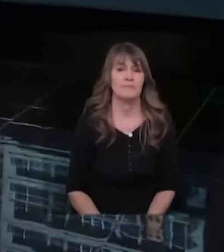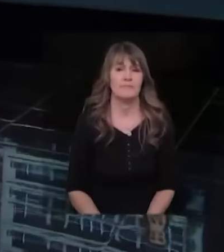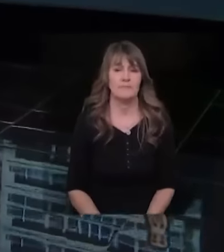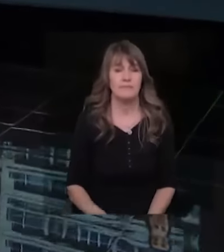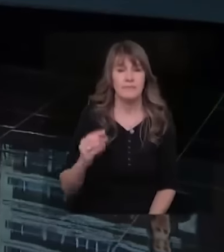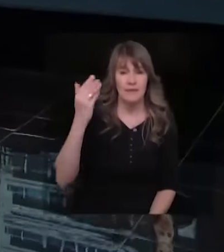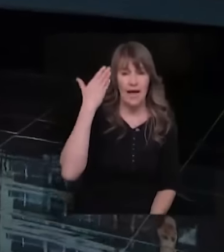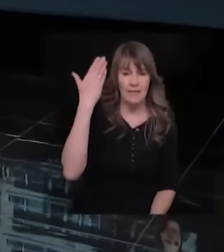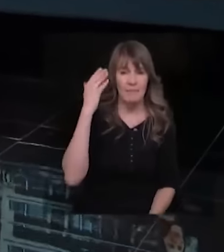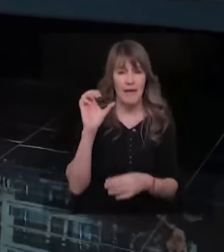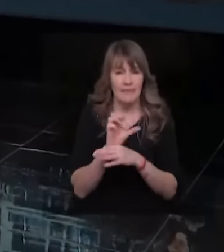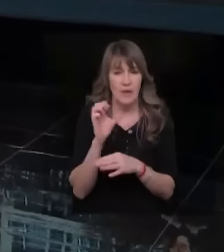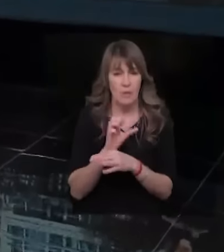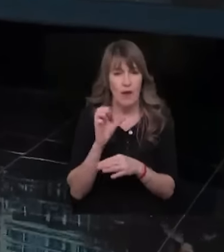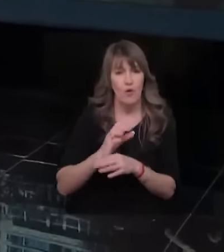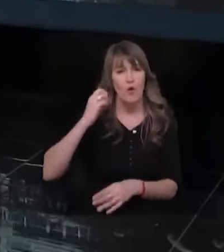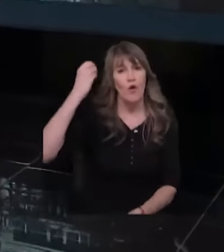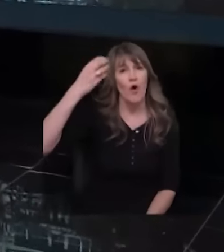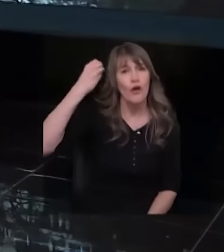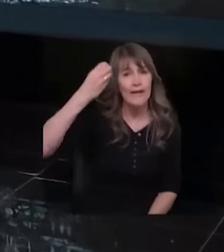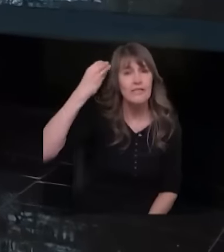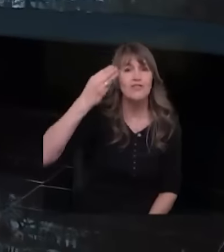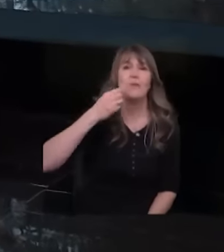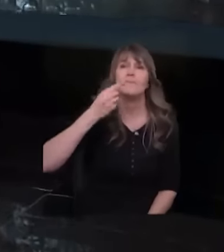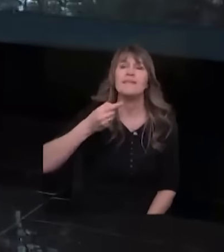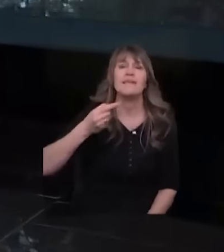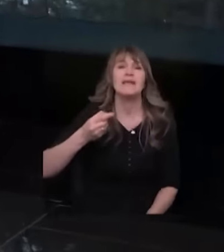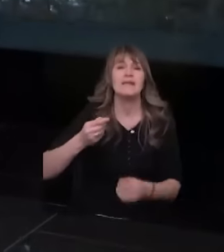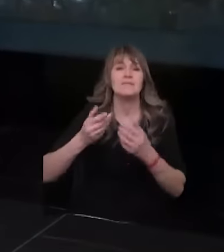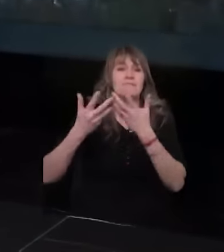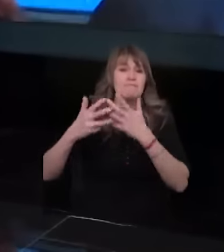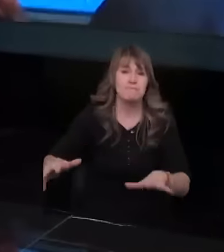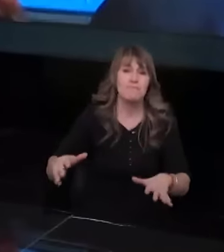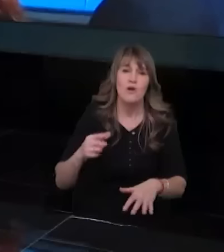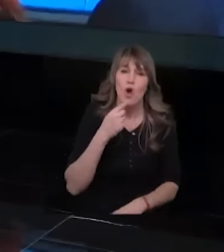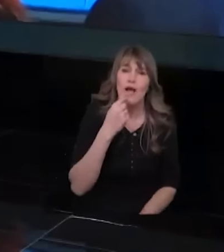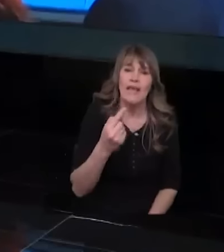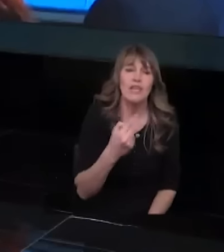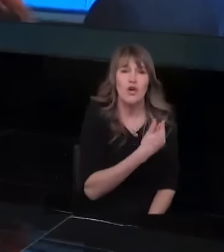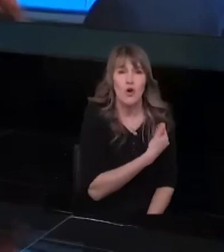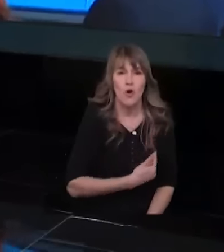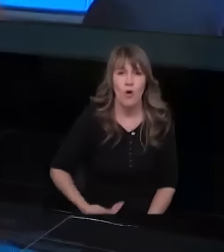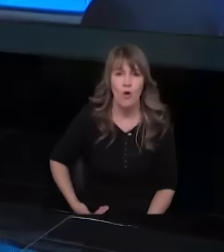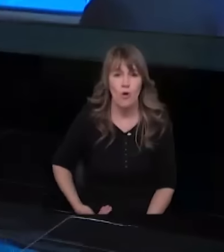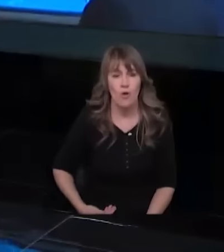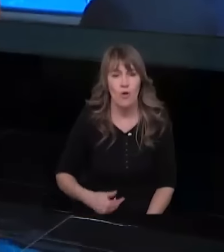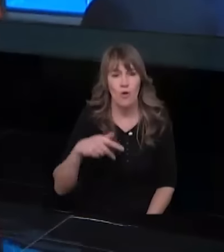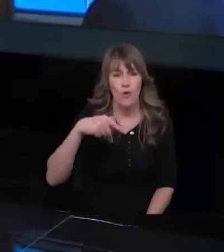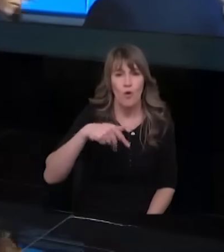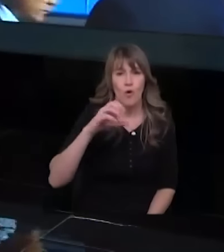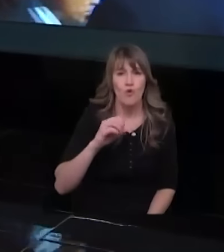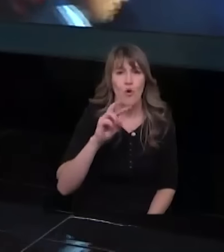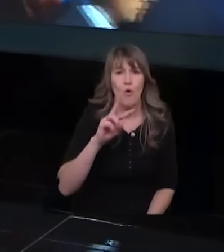ecuatoriana el congreso ecuatoriano aprobó el rechazo hoy a las expresiones del presidente Daniel Novoa en